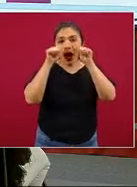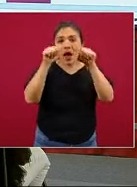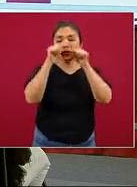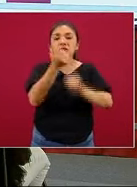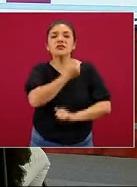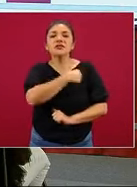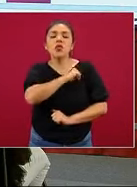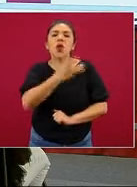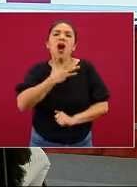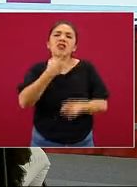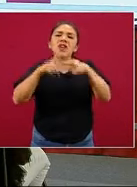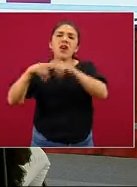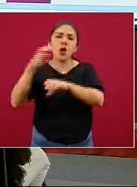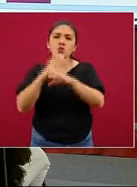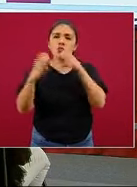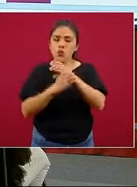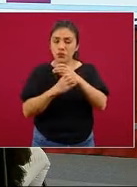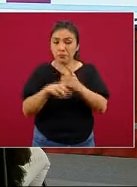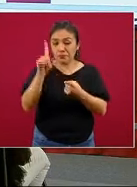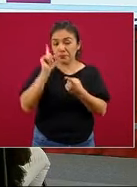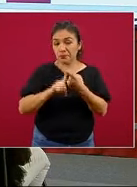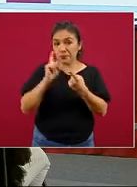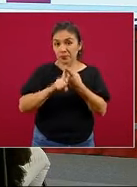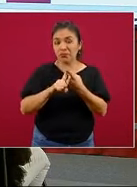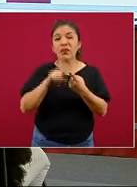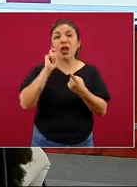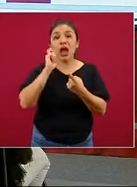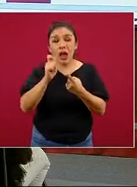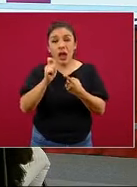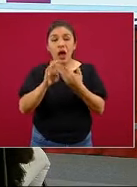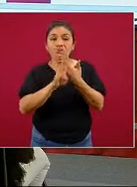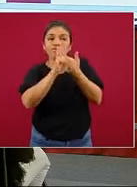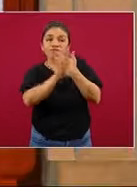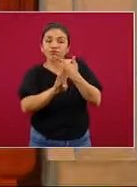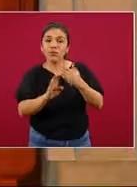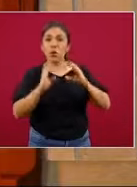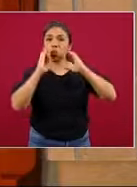tenemos varios componentes. Uno, todo lo que confiere a la prevención y